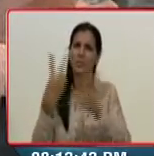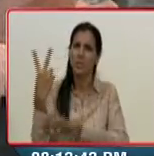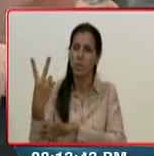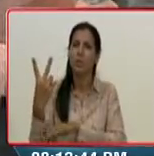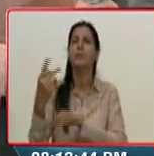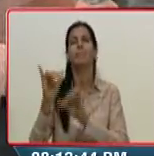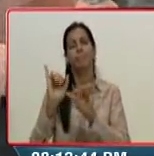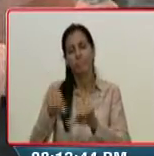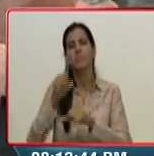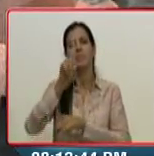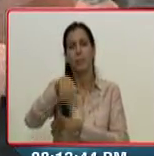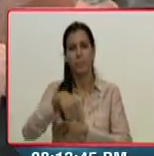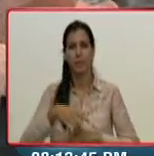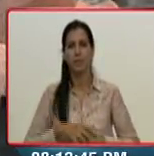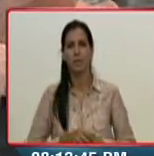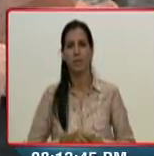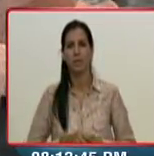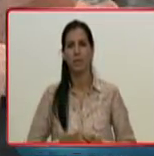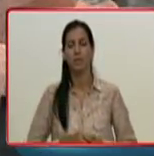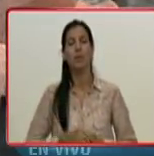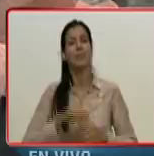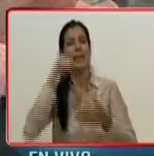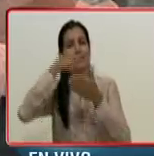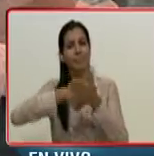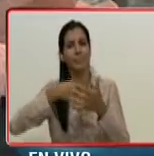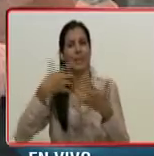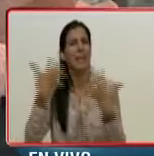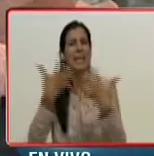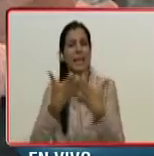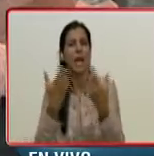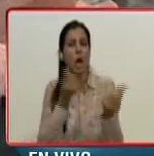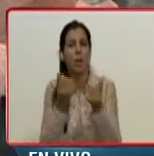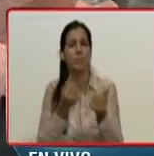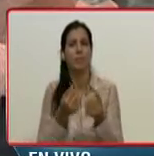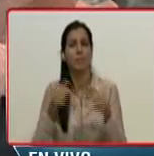y también con lo que es la guerra económica que hemos tenido que vivir en el año